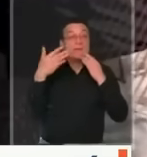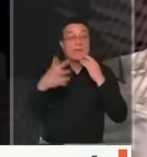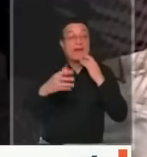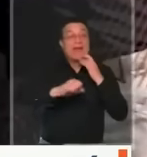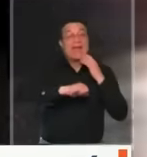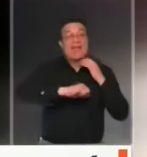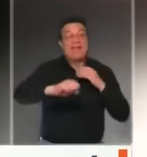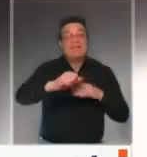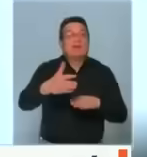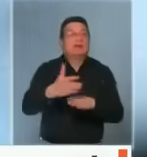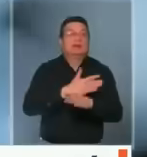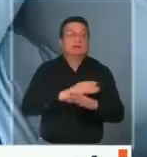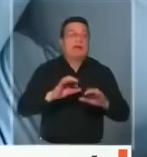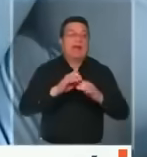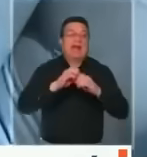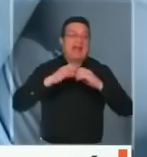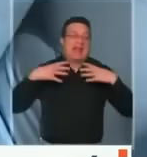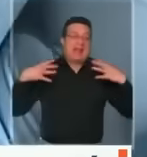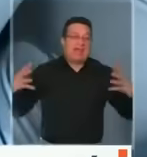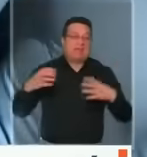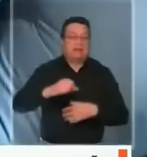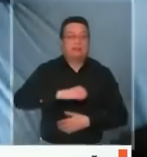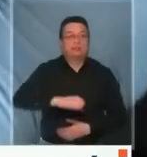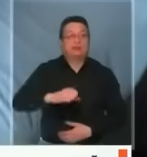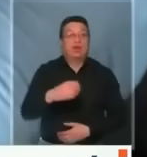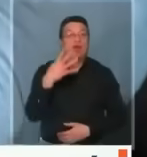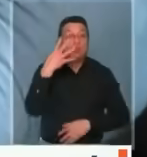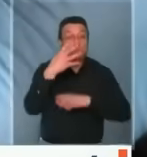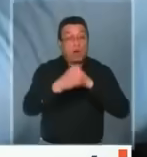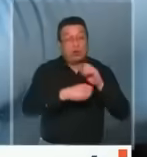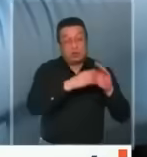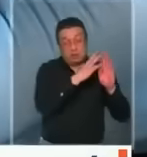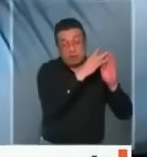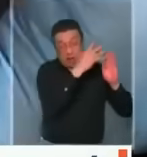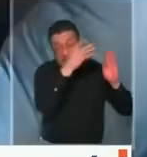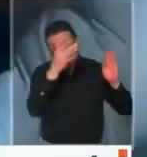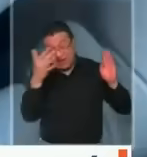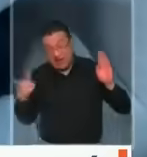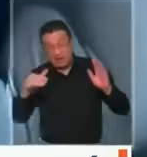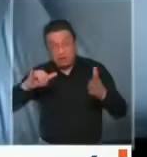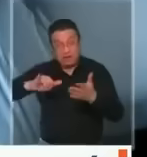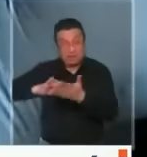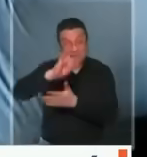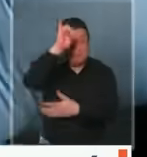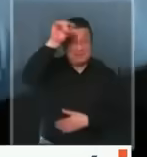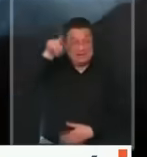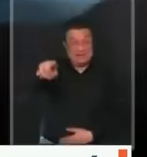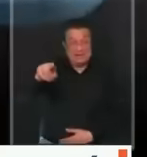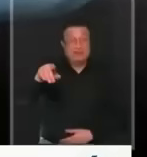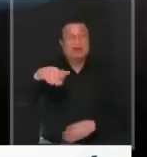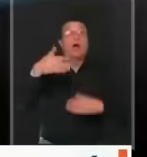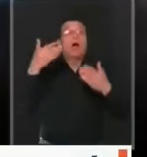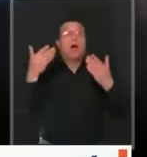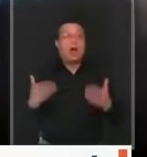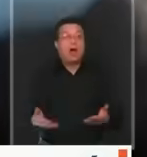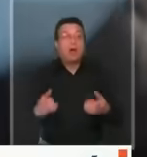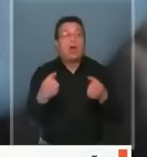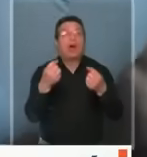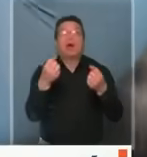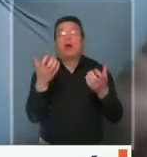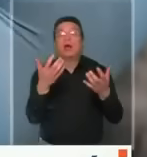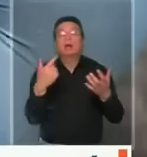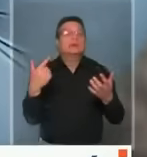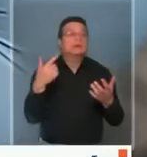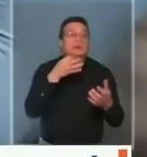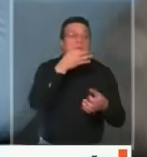una situación grande ya. A 4 años de esa misteriosa declaración, llegó el momento de contar qué frustró